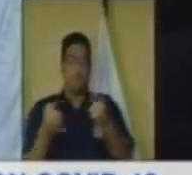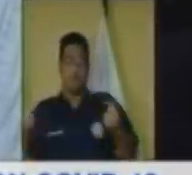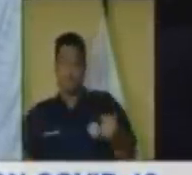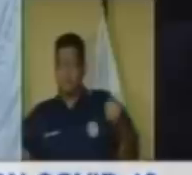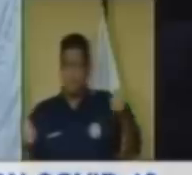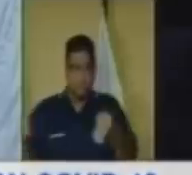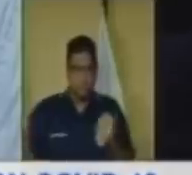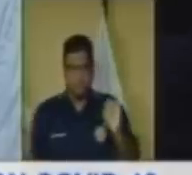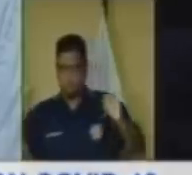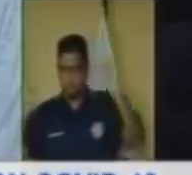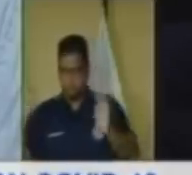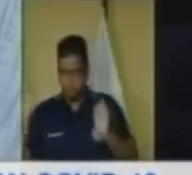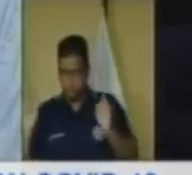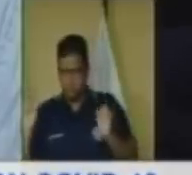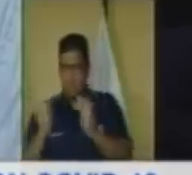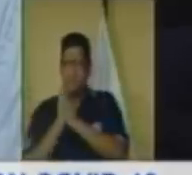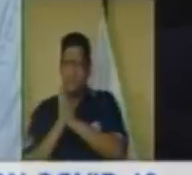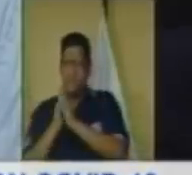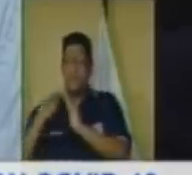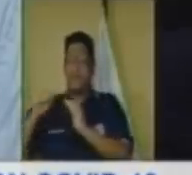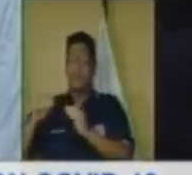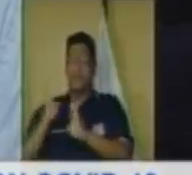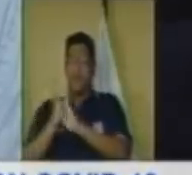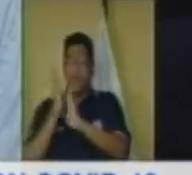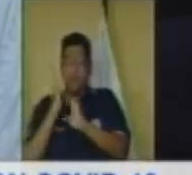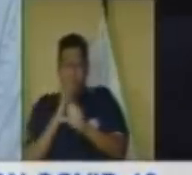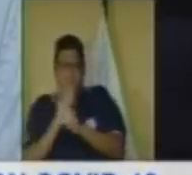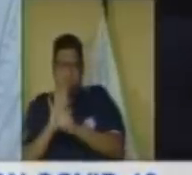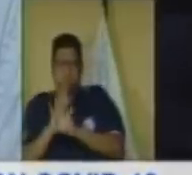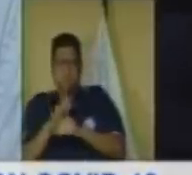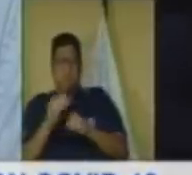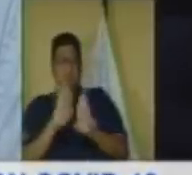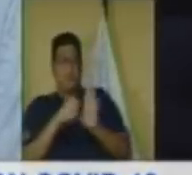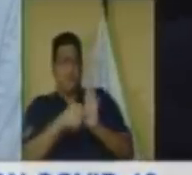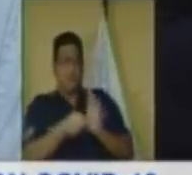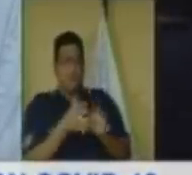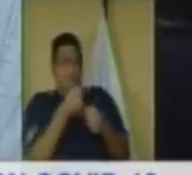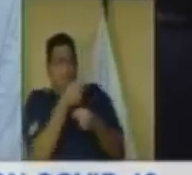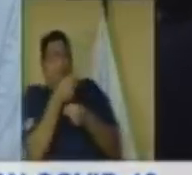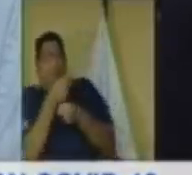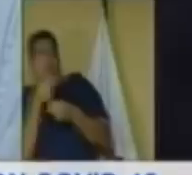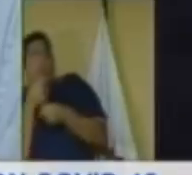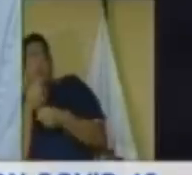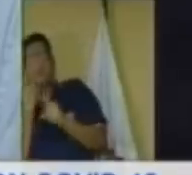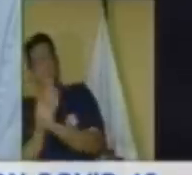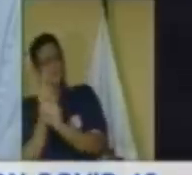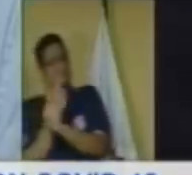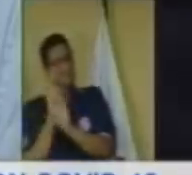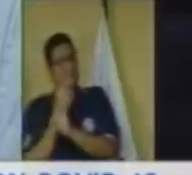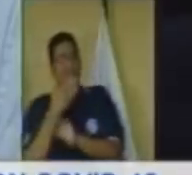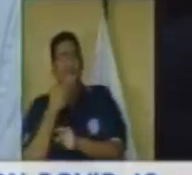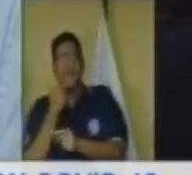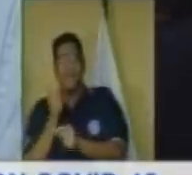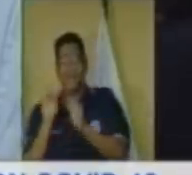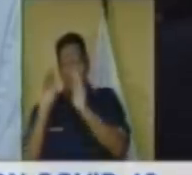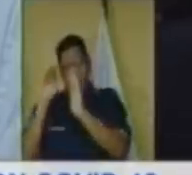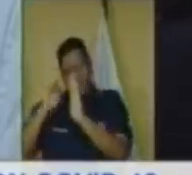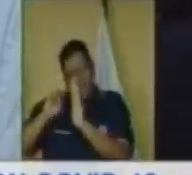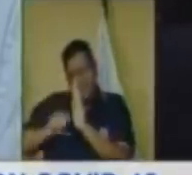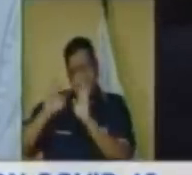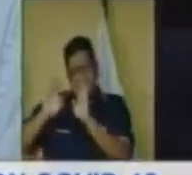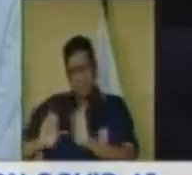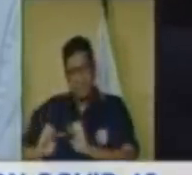sus unidades para evitar hacinamiento. Al igual se recomienda al transporte urbano y extraurbano la